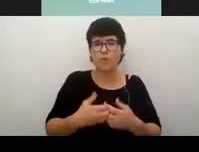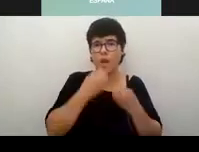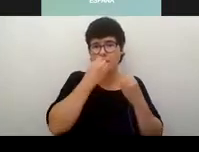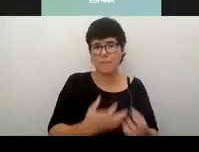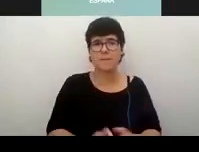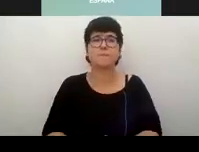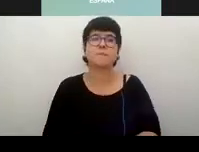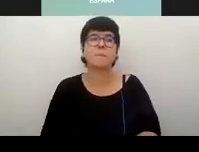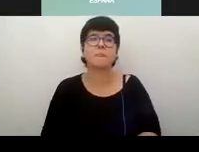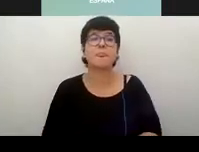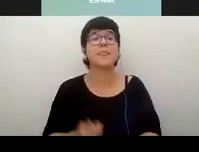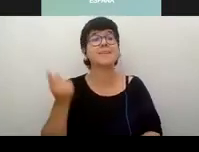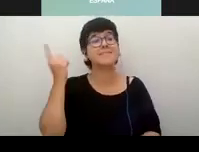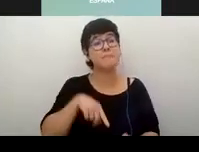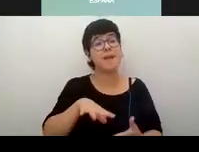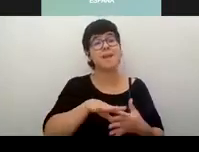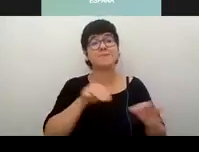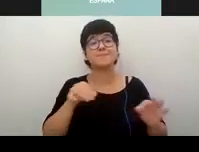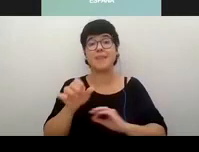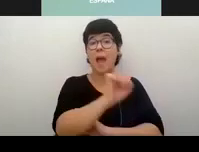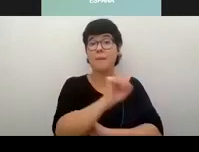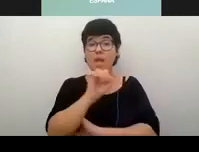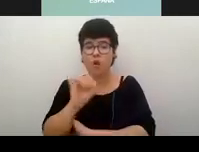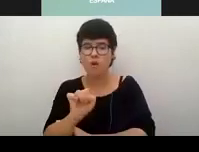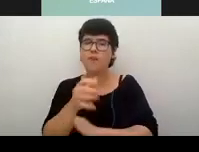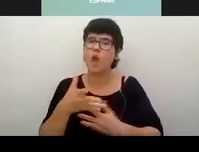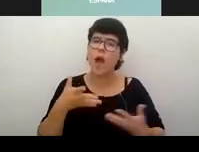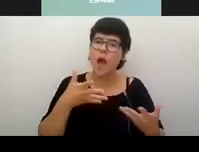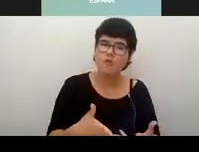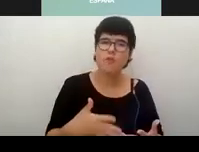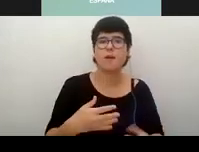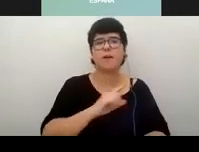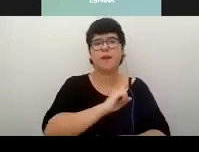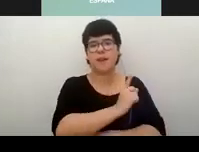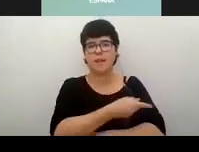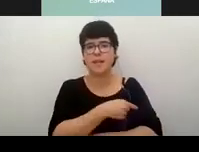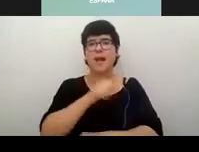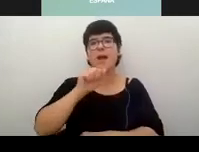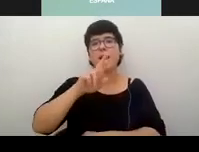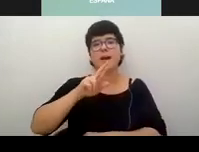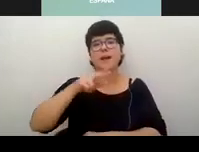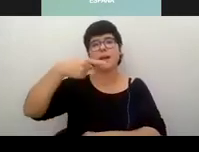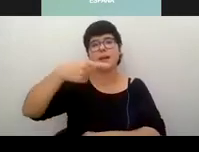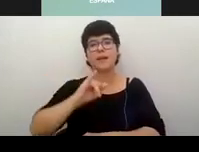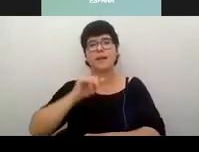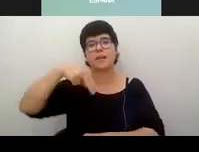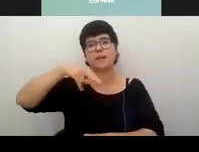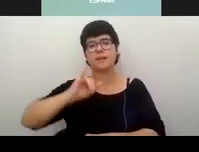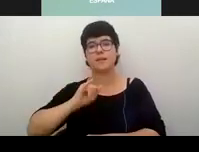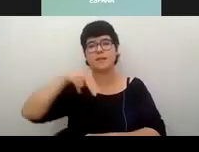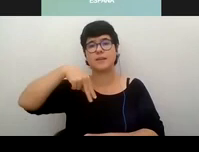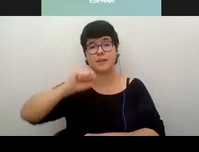Tenemos aminoácidos también que pueden ir muy bien para el ejercicio, la arginina, la carnitina. La carnitina, pensad que nos ayuda